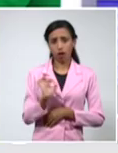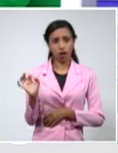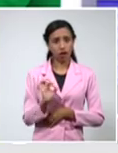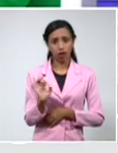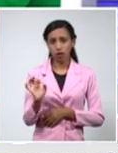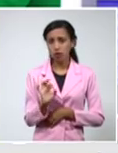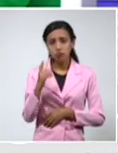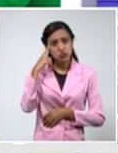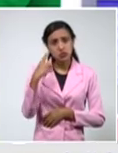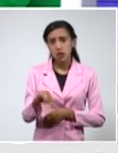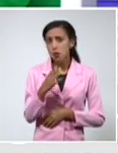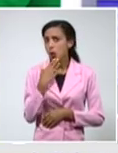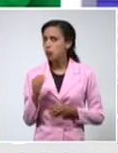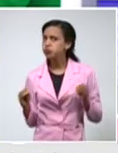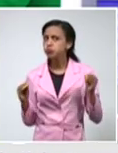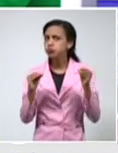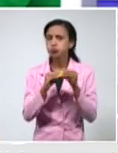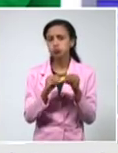correctamente identificada.